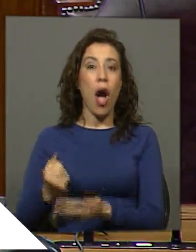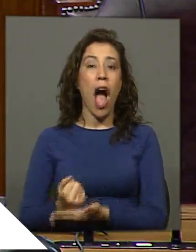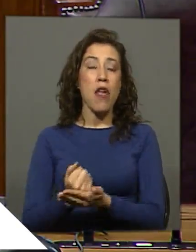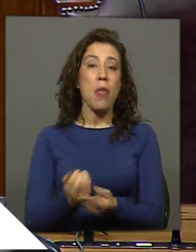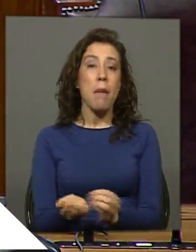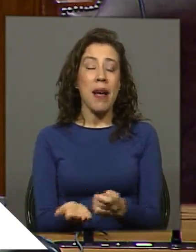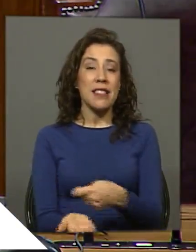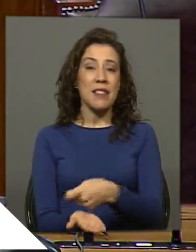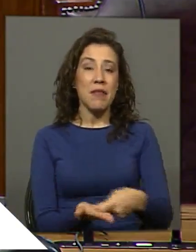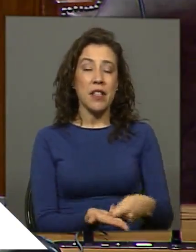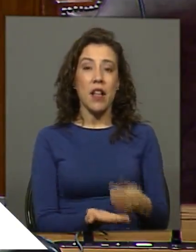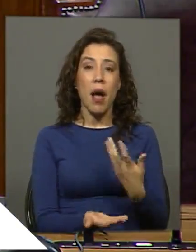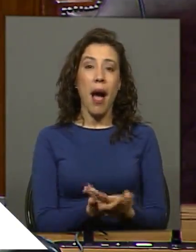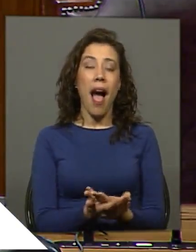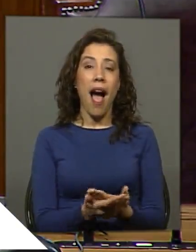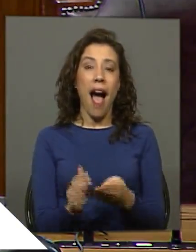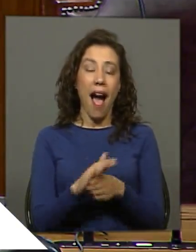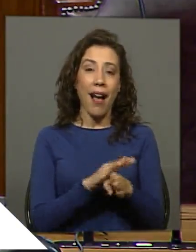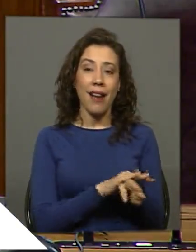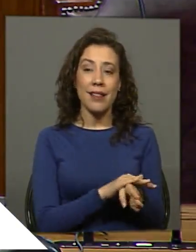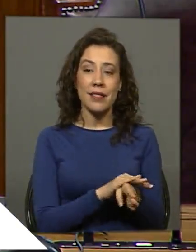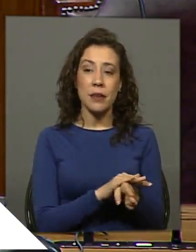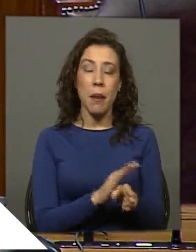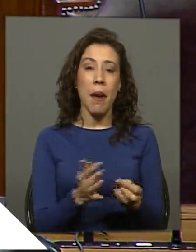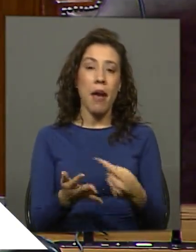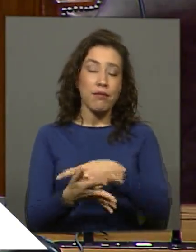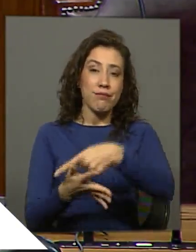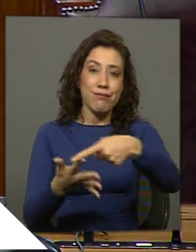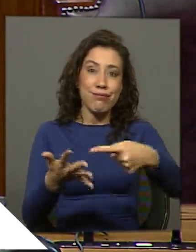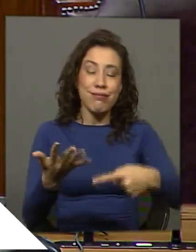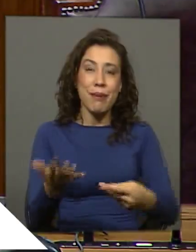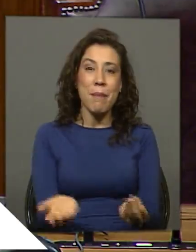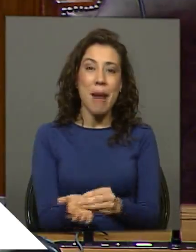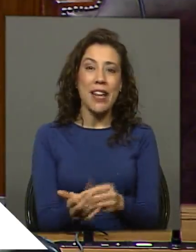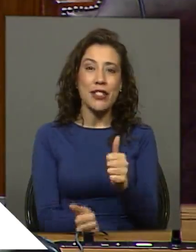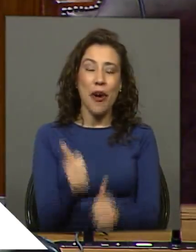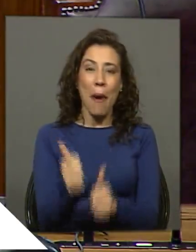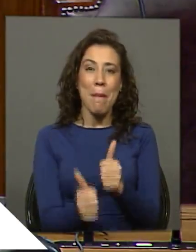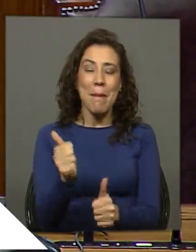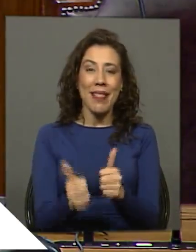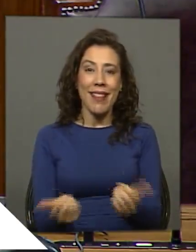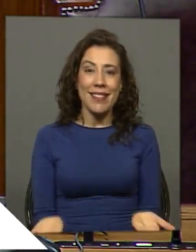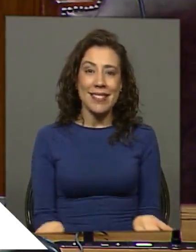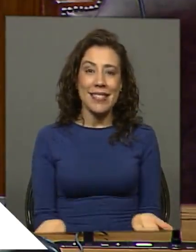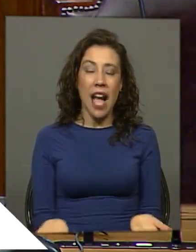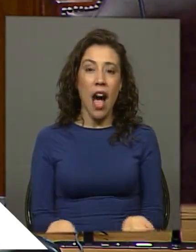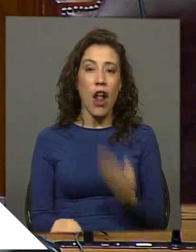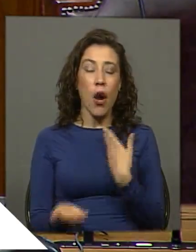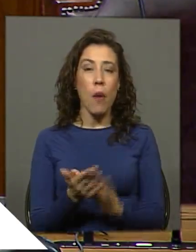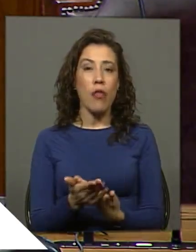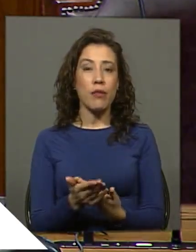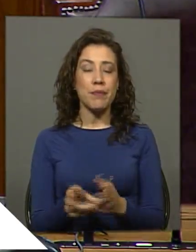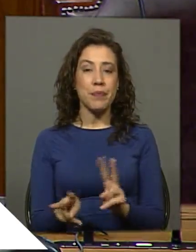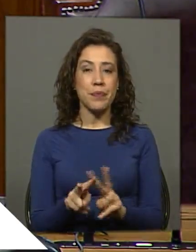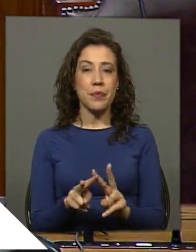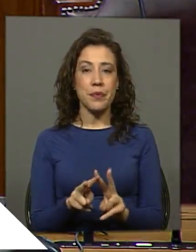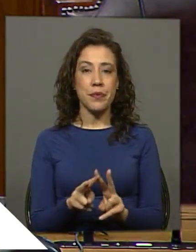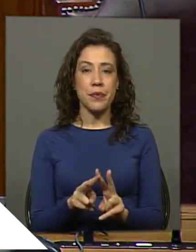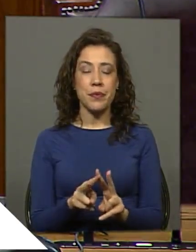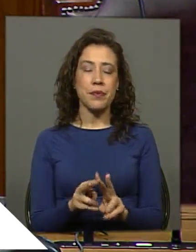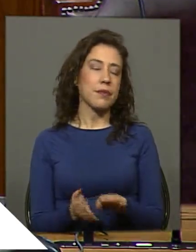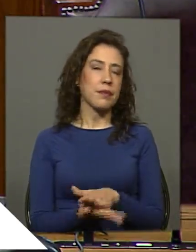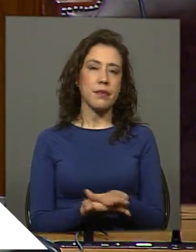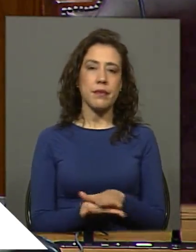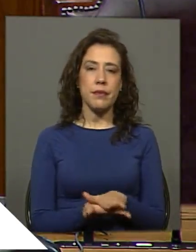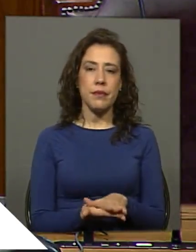inversión porque van a tener acceso a más competencia del financiamiento hoy día cuando se estructura por